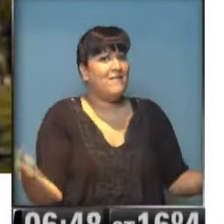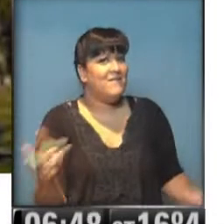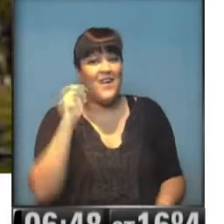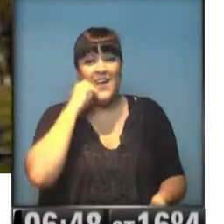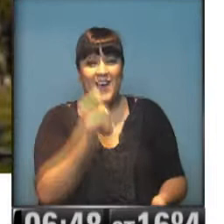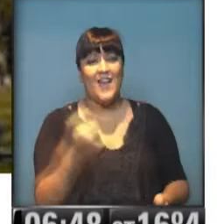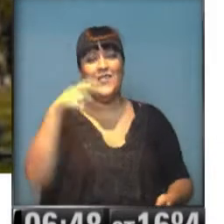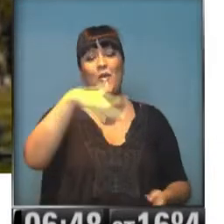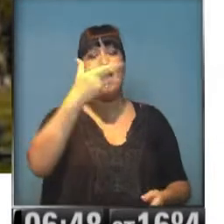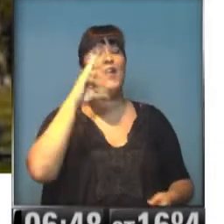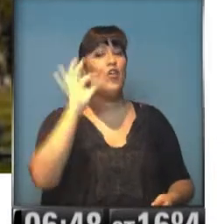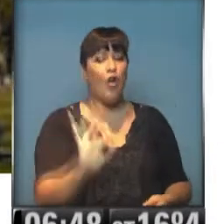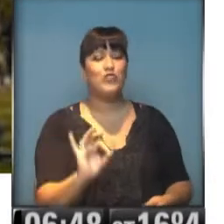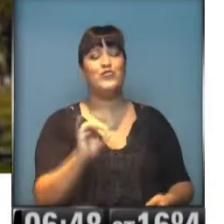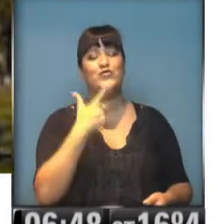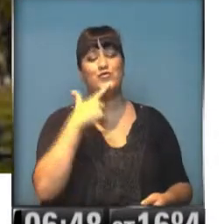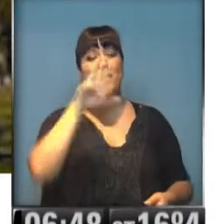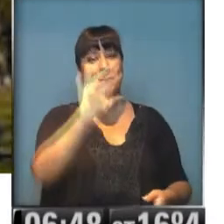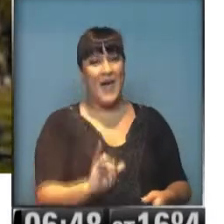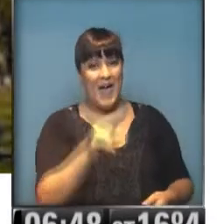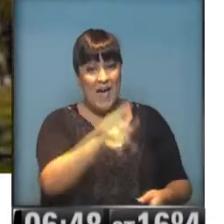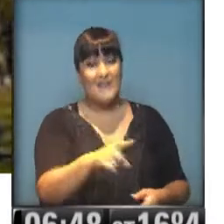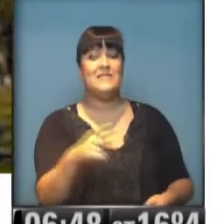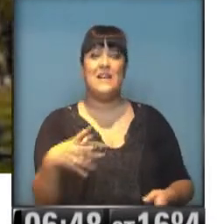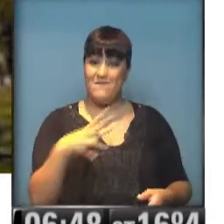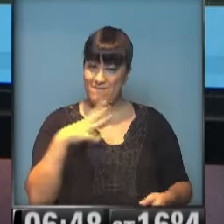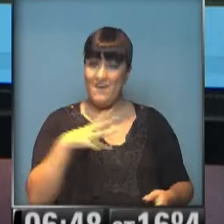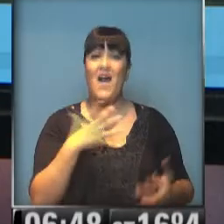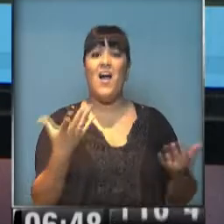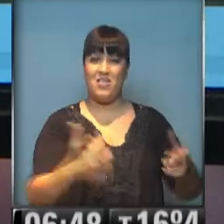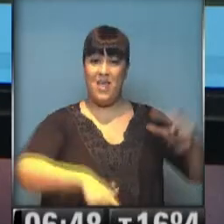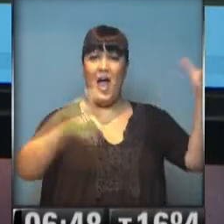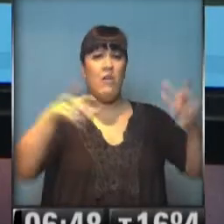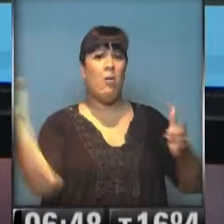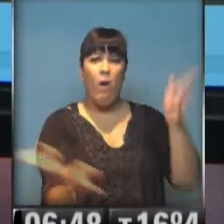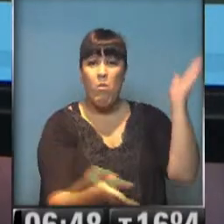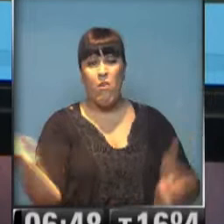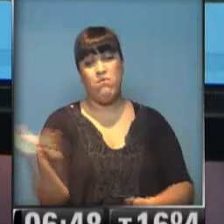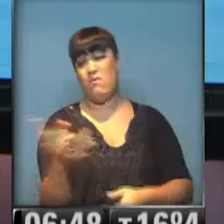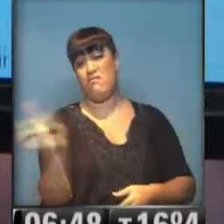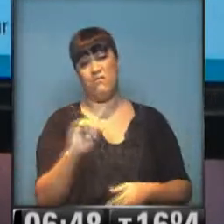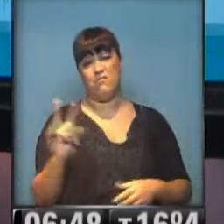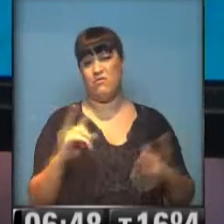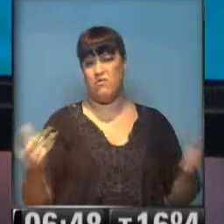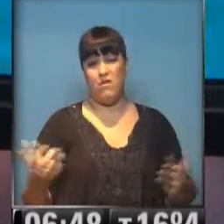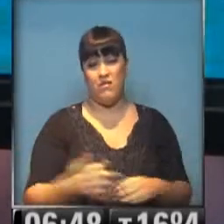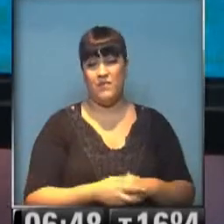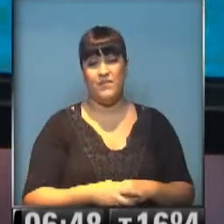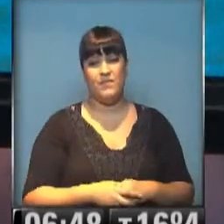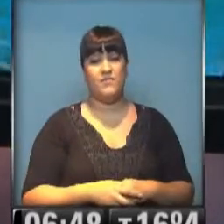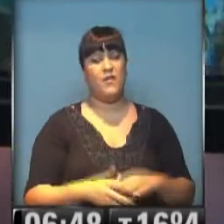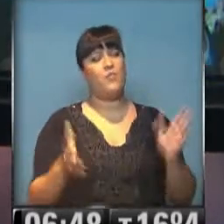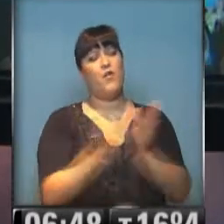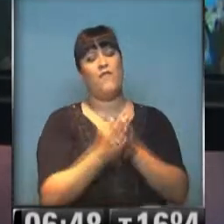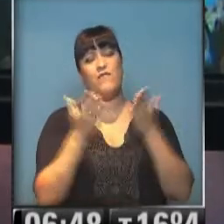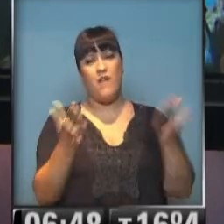Marcos Paz, la ciudad de los árboles. Eso es lo que hace falta. Y no tirar árboles ahí por carteles y no sé qué cosa. Sí, por favor.